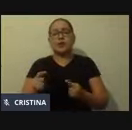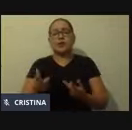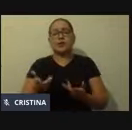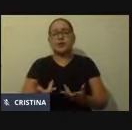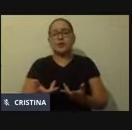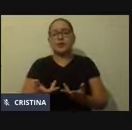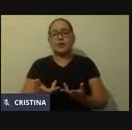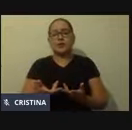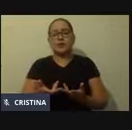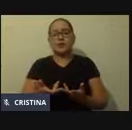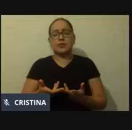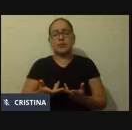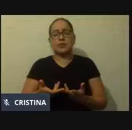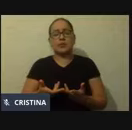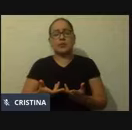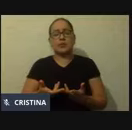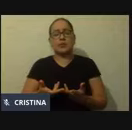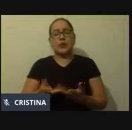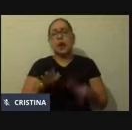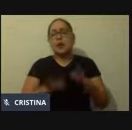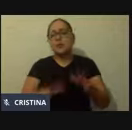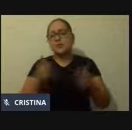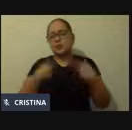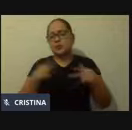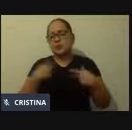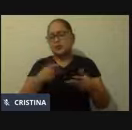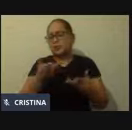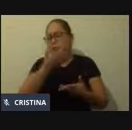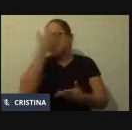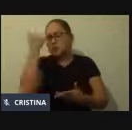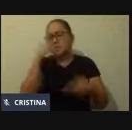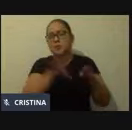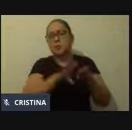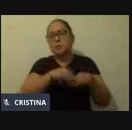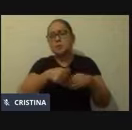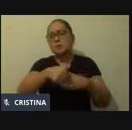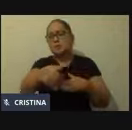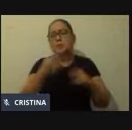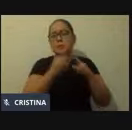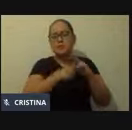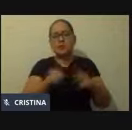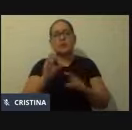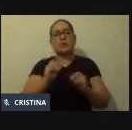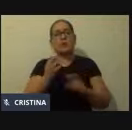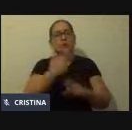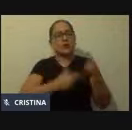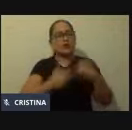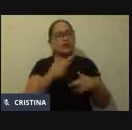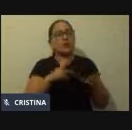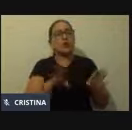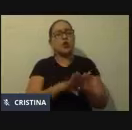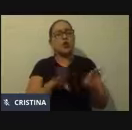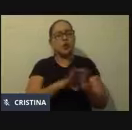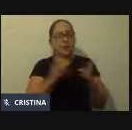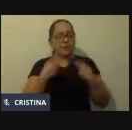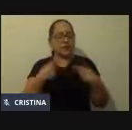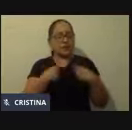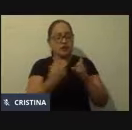mucha conciencia acerca de que la distancia no nos va a